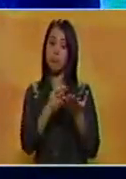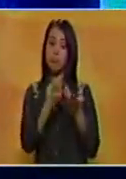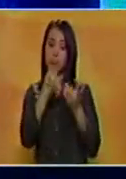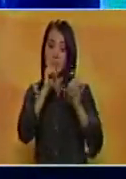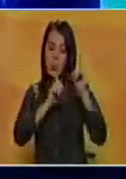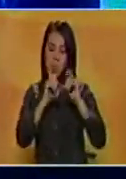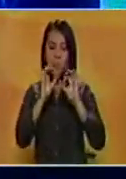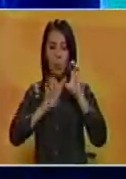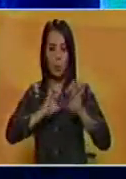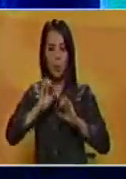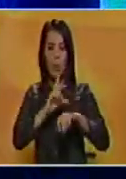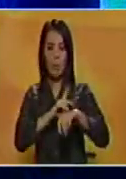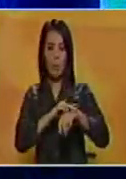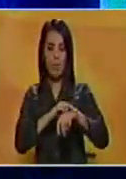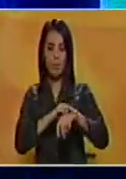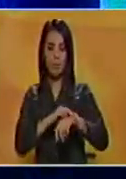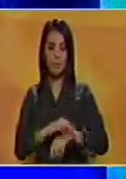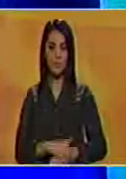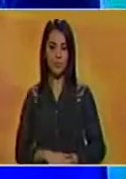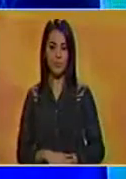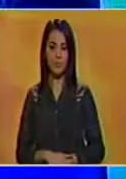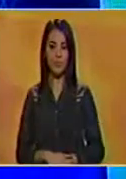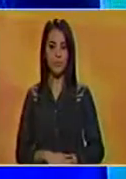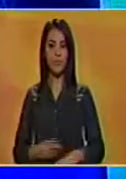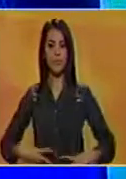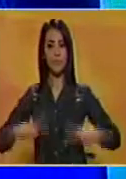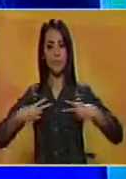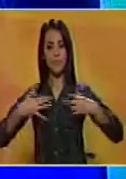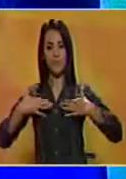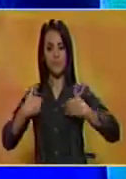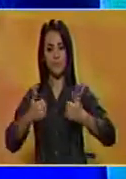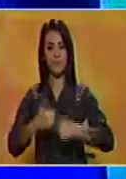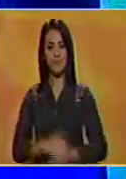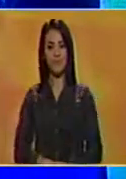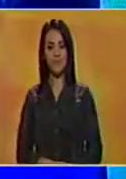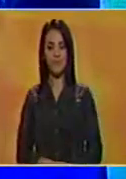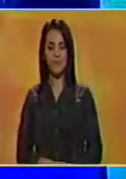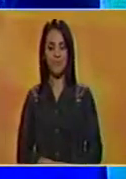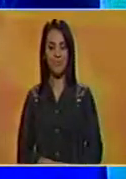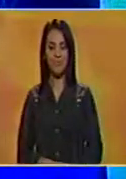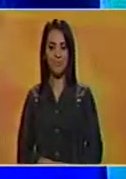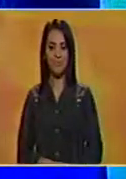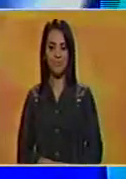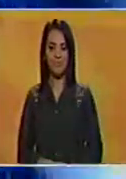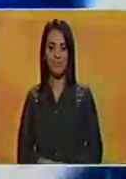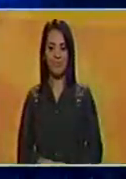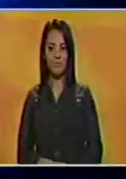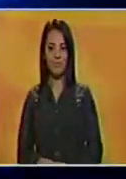fijados por su médico tratante. Soy Yohaisa Adrián. Hasta una próxima entrega de Vida y Salud.